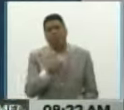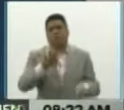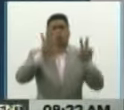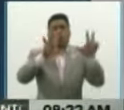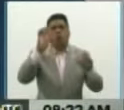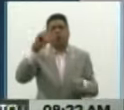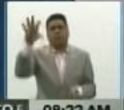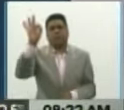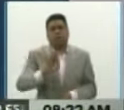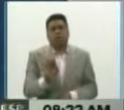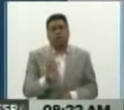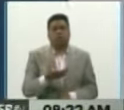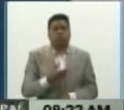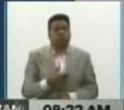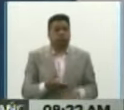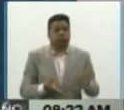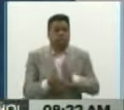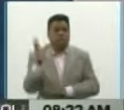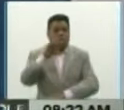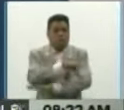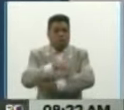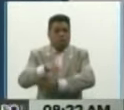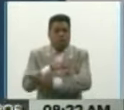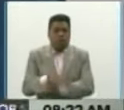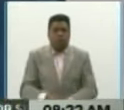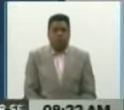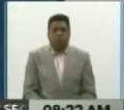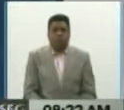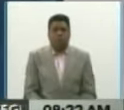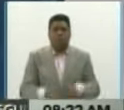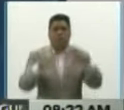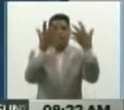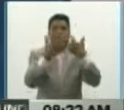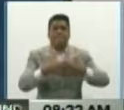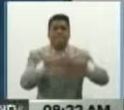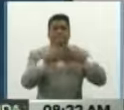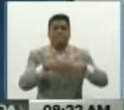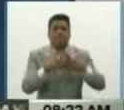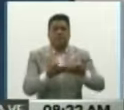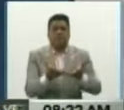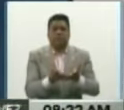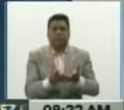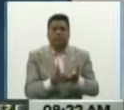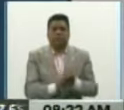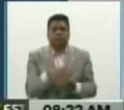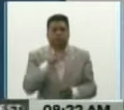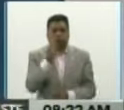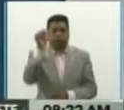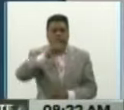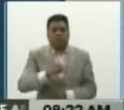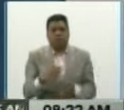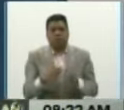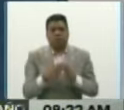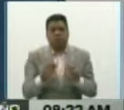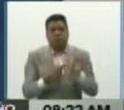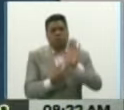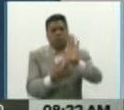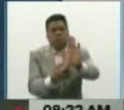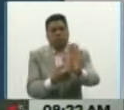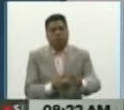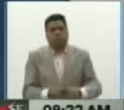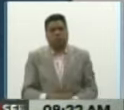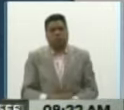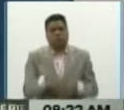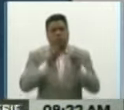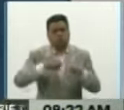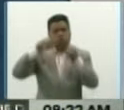que estamos en la calle. ¿En qué sentido estamos en la calle? Empresas Polar viola el artículo 72 de la ley orgánica y hace una supuesta